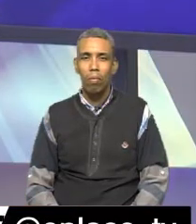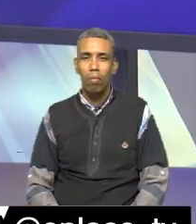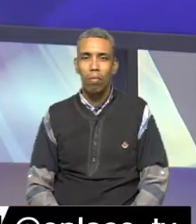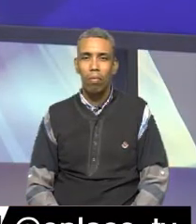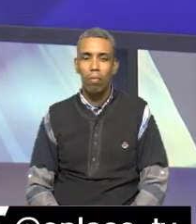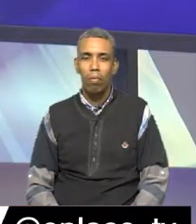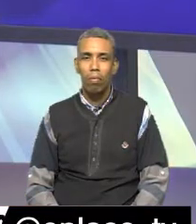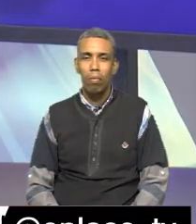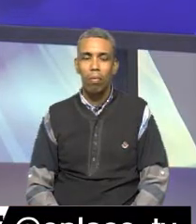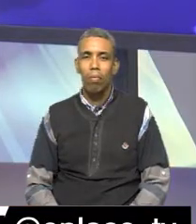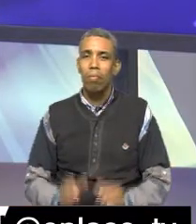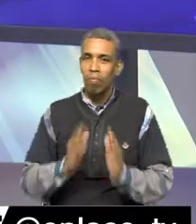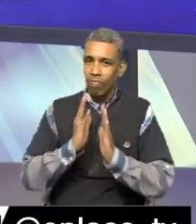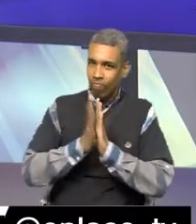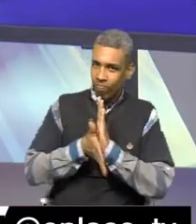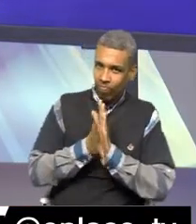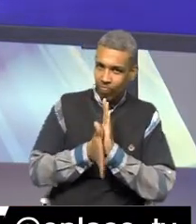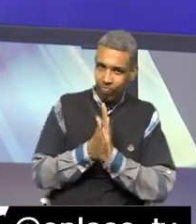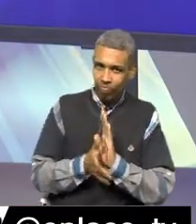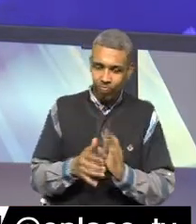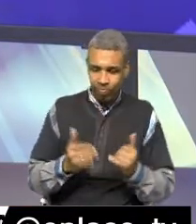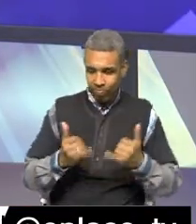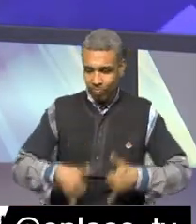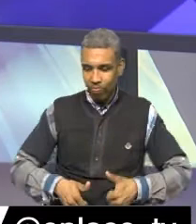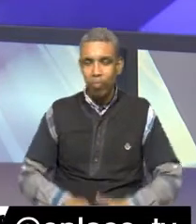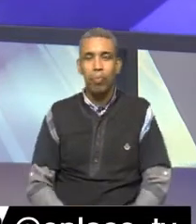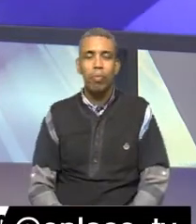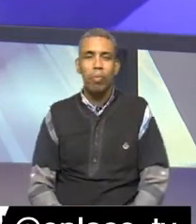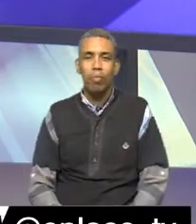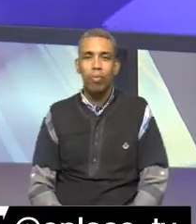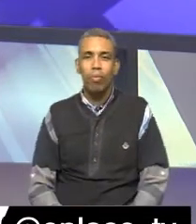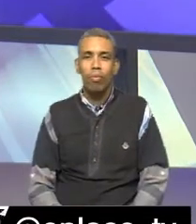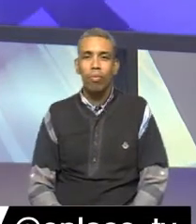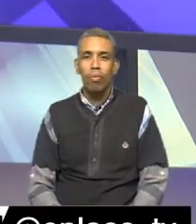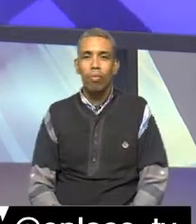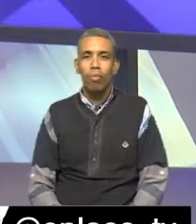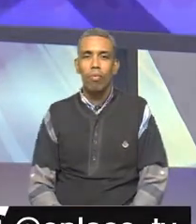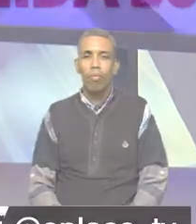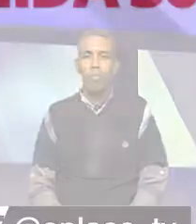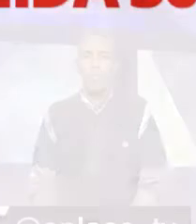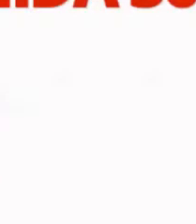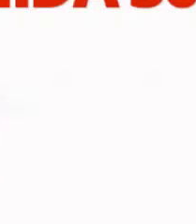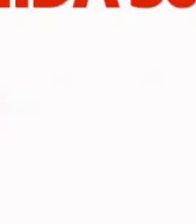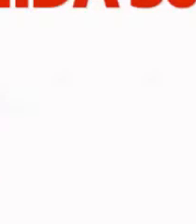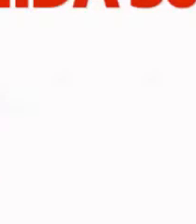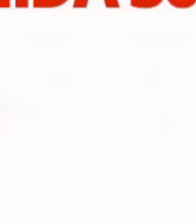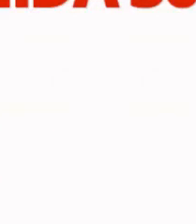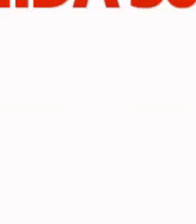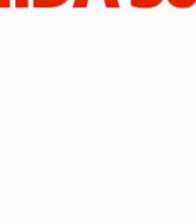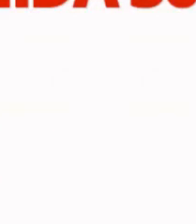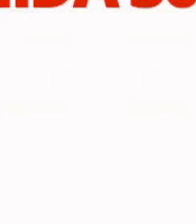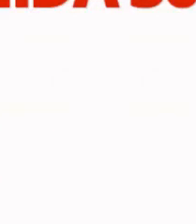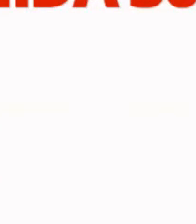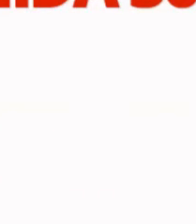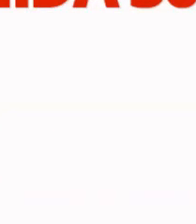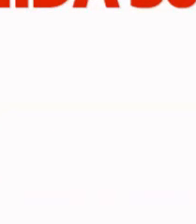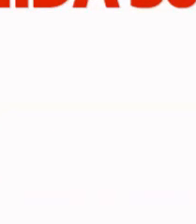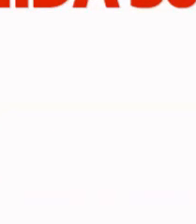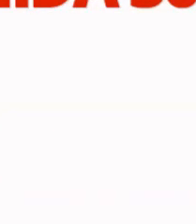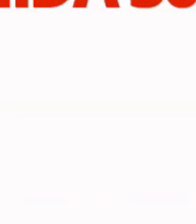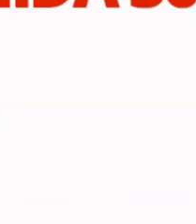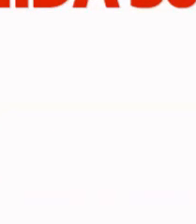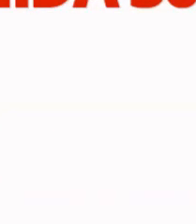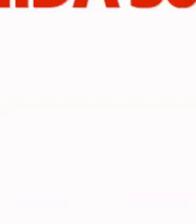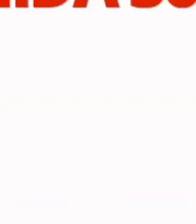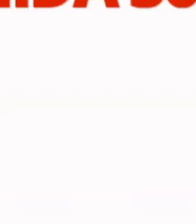Y con vallenato hemos llegado al final de esta emisión, pero antes de despedirnos, recuerde, Materiales Eléctricos Electrofer ilumina tu vida, ahora en su nueva sede en la